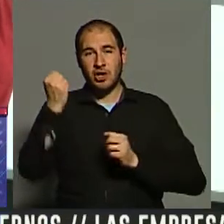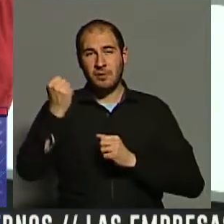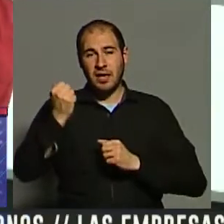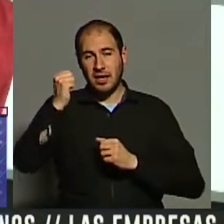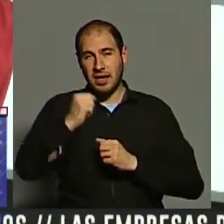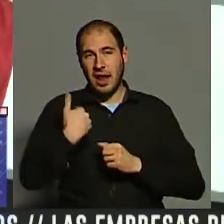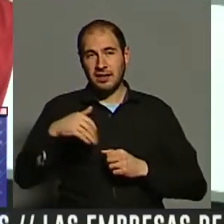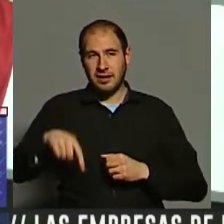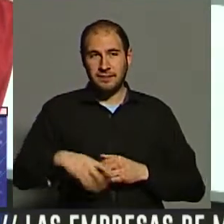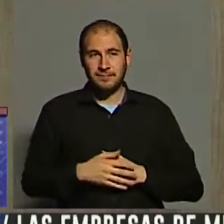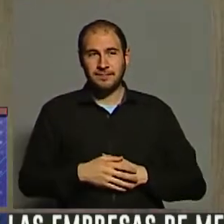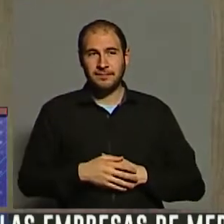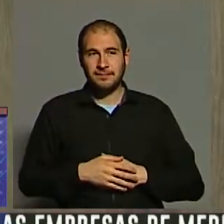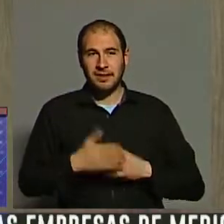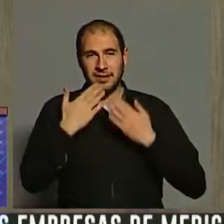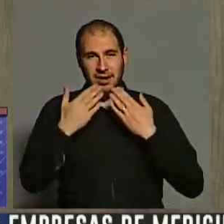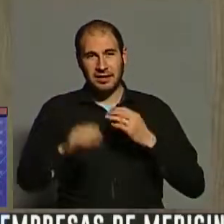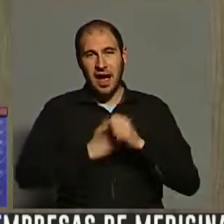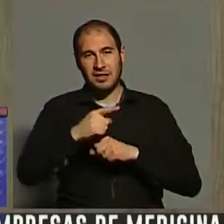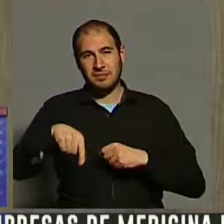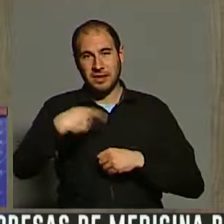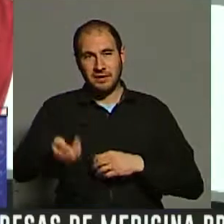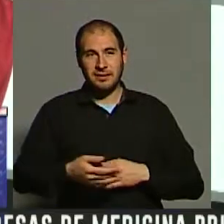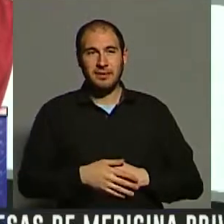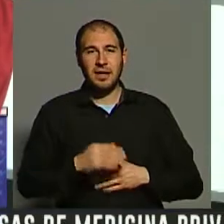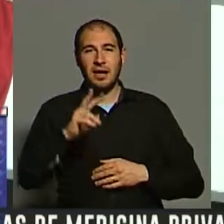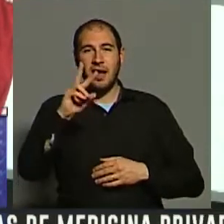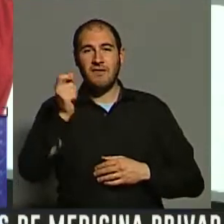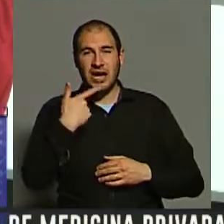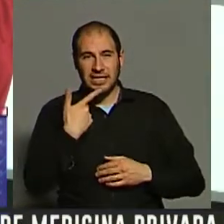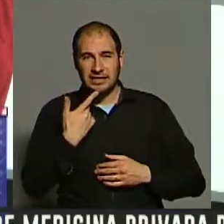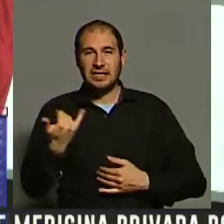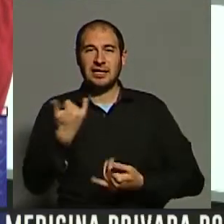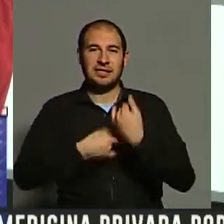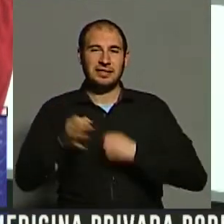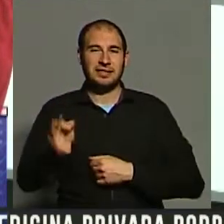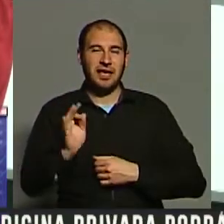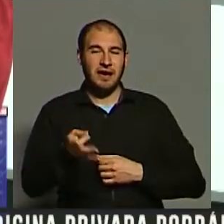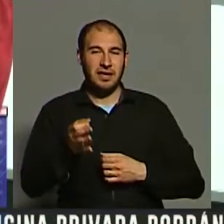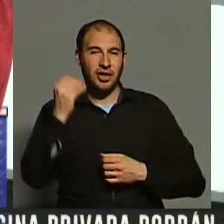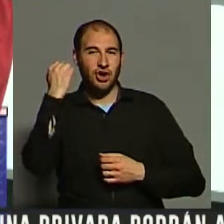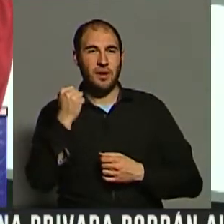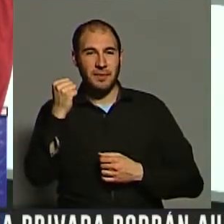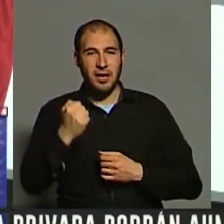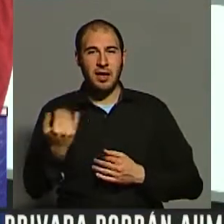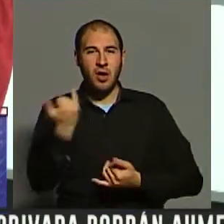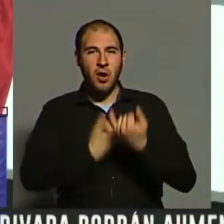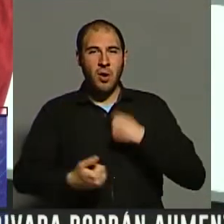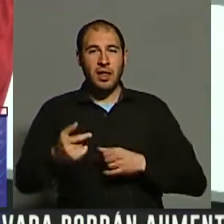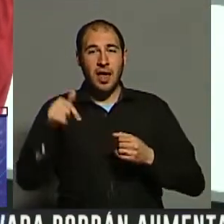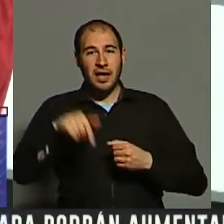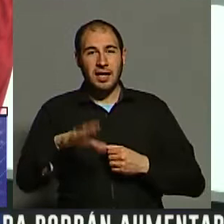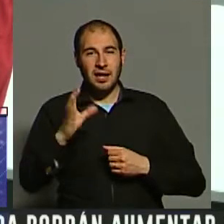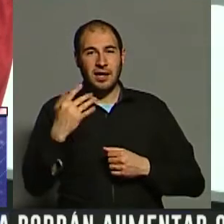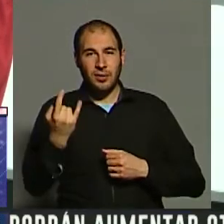solamente de nuestro país gracias hasta la semana que viene josé vargas con nosotros nuestros especialistas en economía pasando por aquí por el estudio